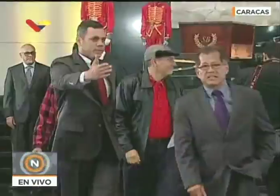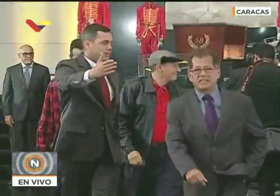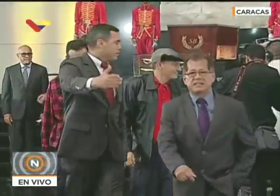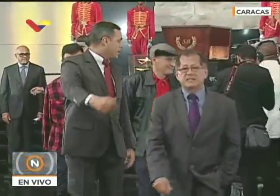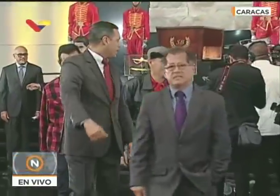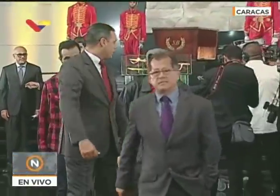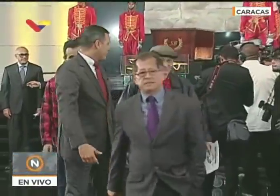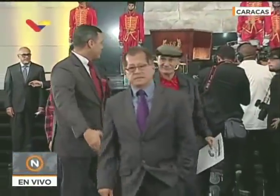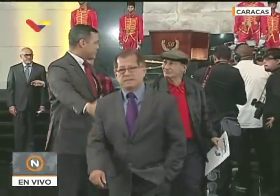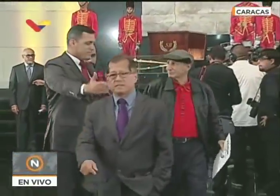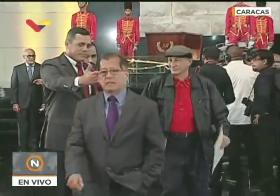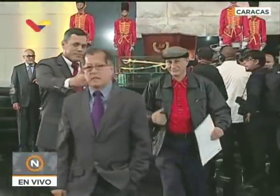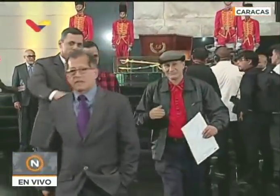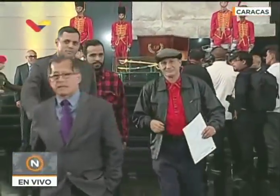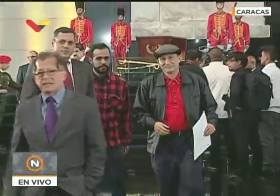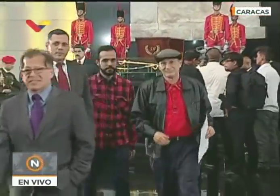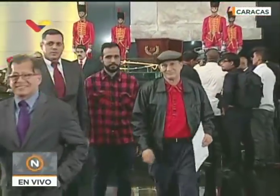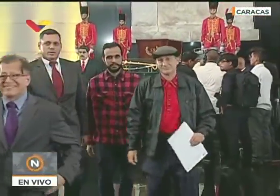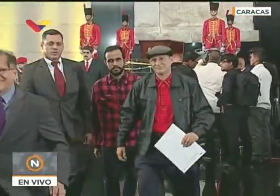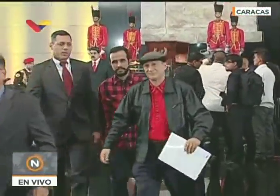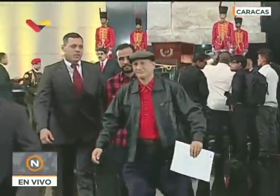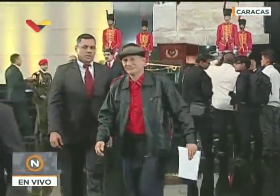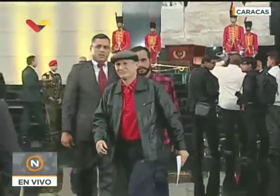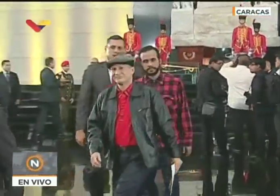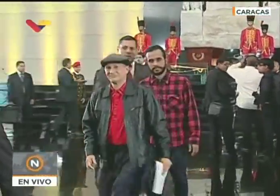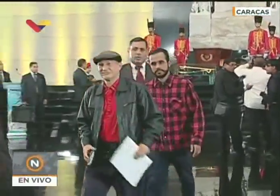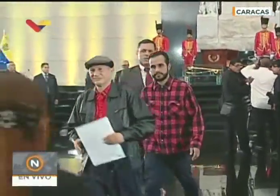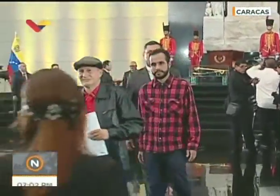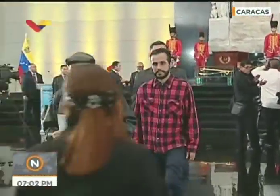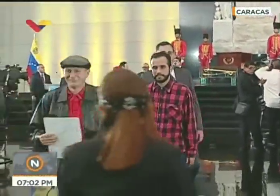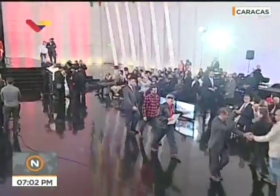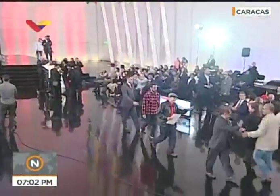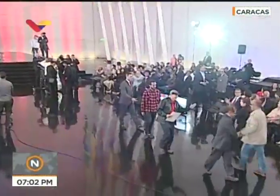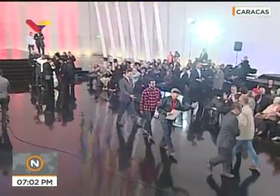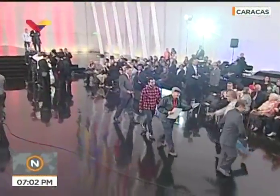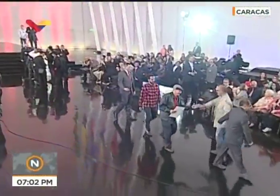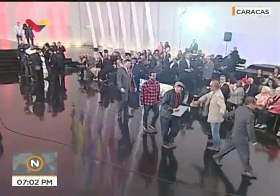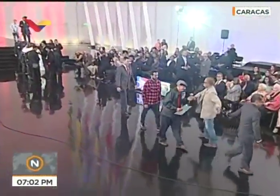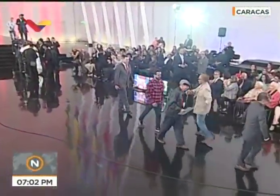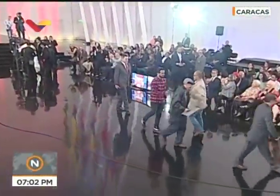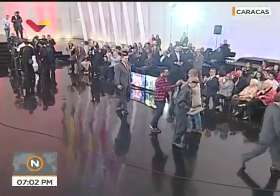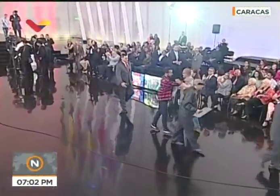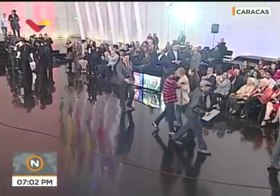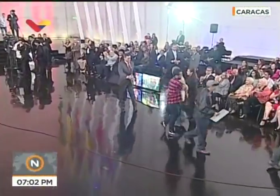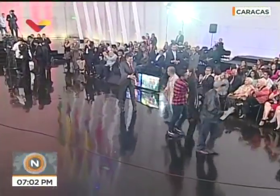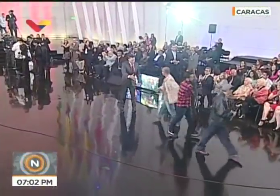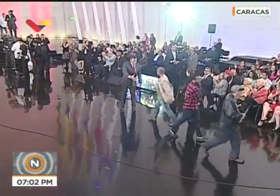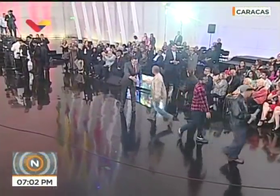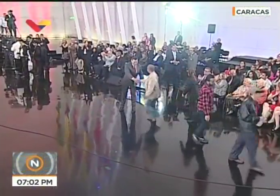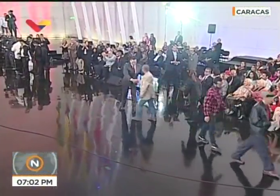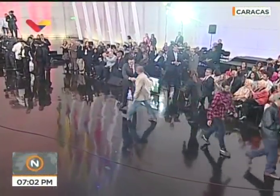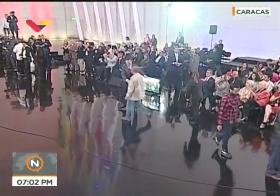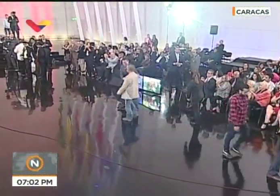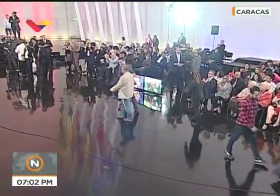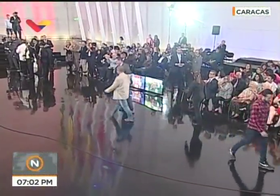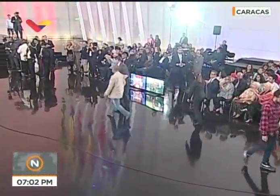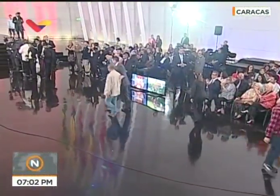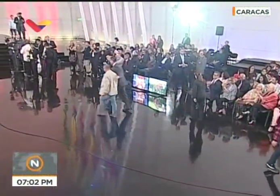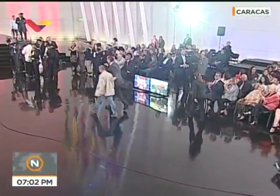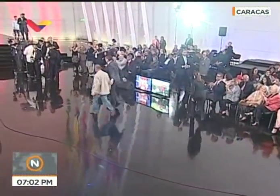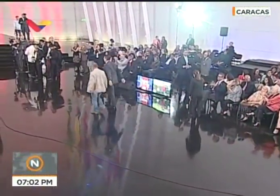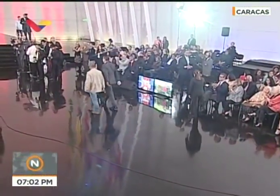Opinión, José Roberto Duque, autor del artículo Masacres y Enfrentamientos, publicado en el portal web Misión